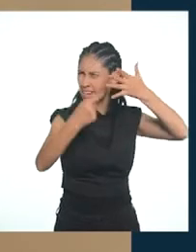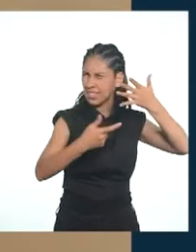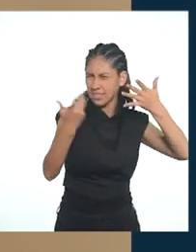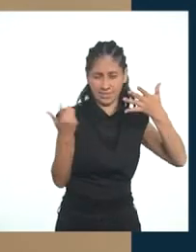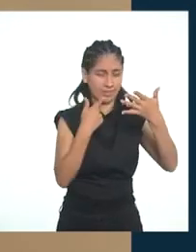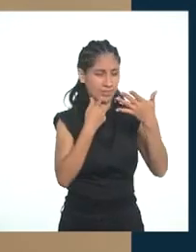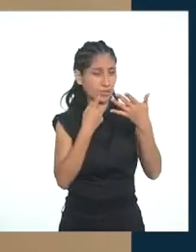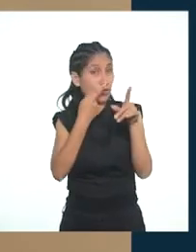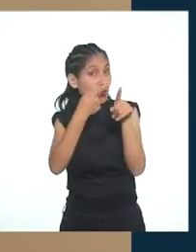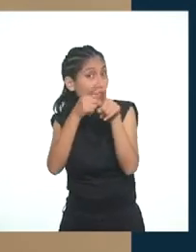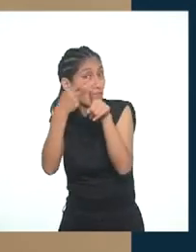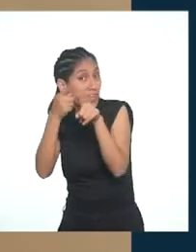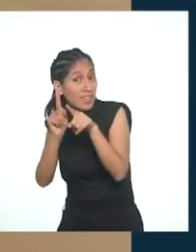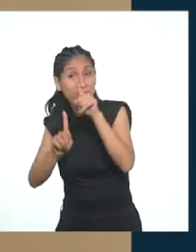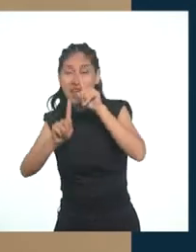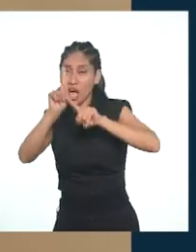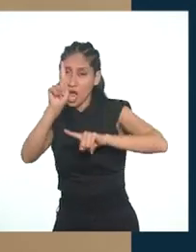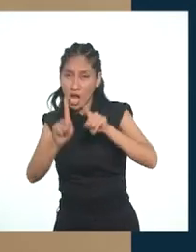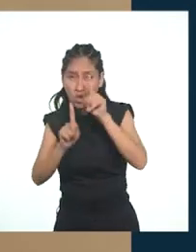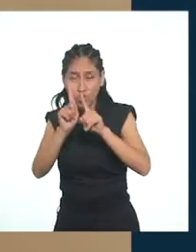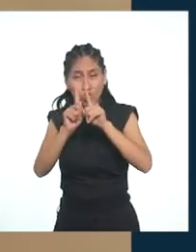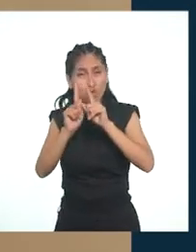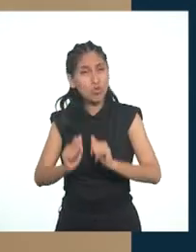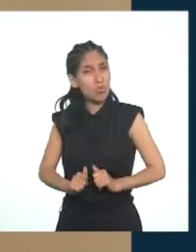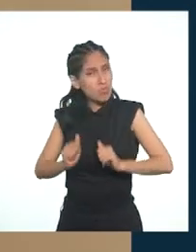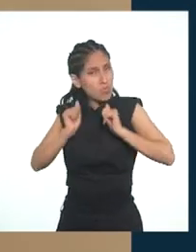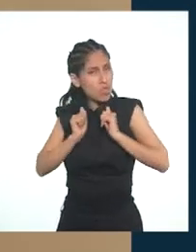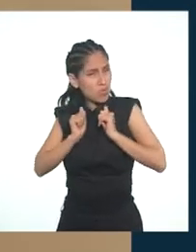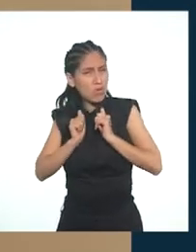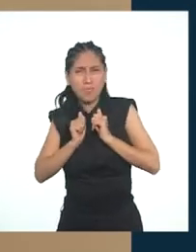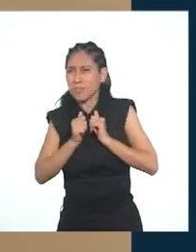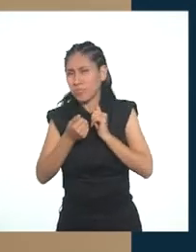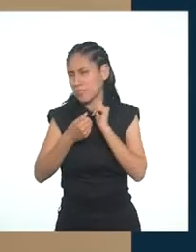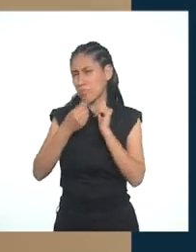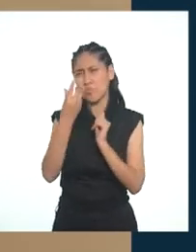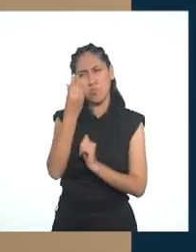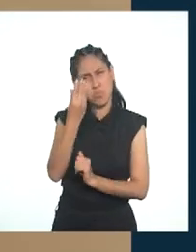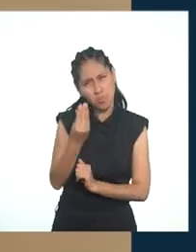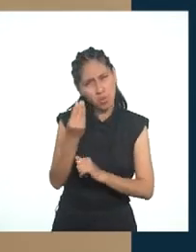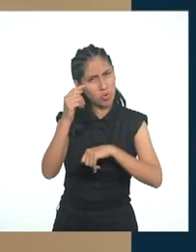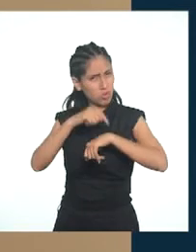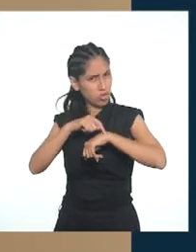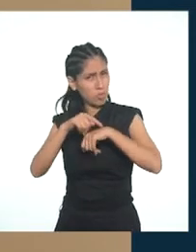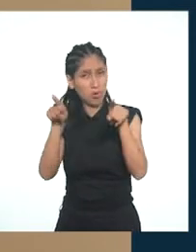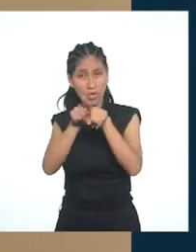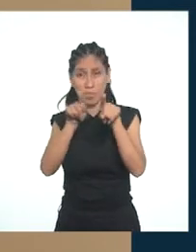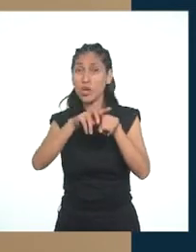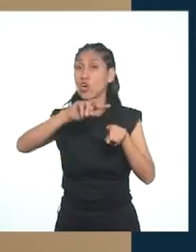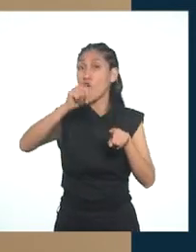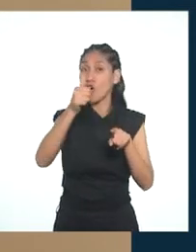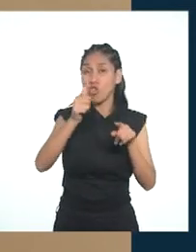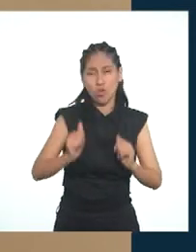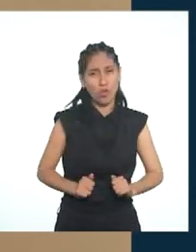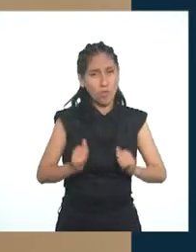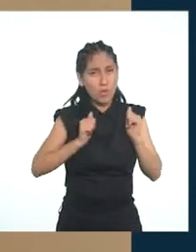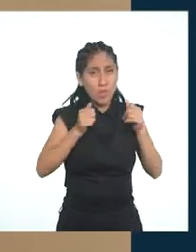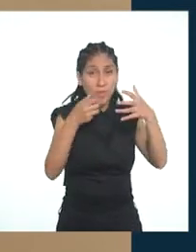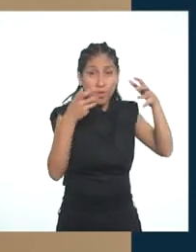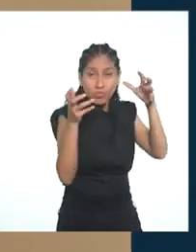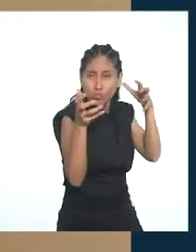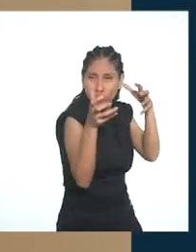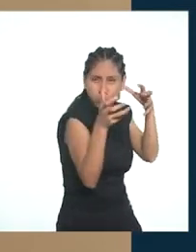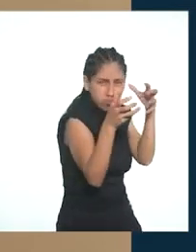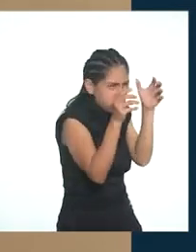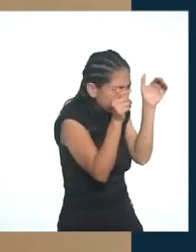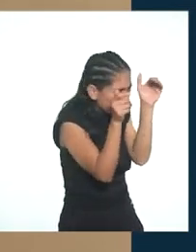tiempos de reproducción muy cortos. Algunos sobreviven fácilmente en forma aislada de otras células o